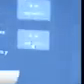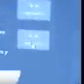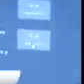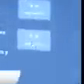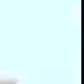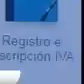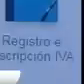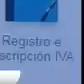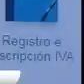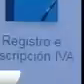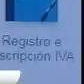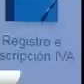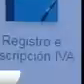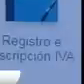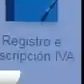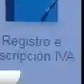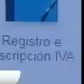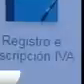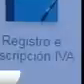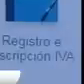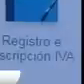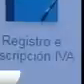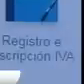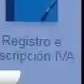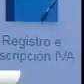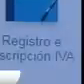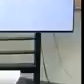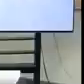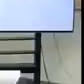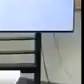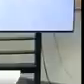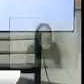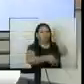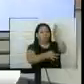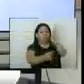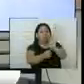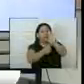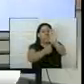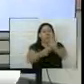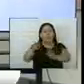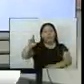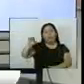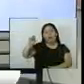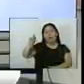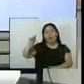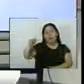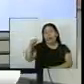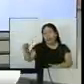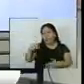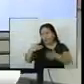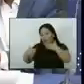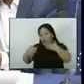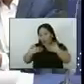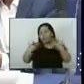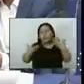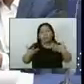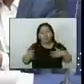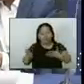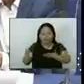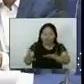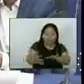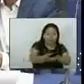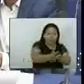Faltan solo cuatro días para que finalice el plazo, para que usted declare el impuesto sobre la renta. Autoridades de Hacienda aseguran que lo